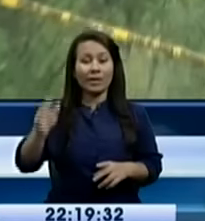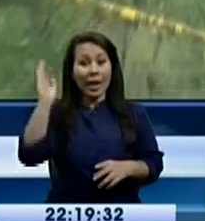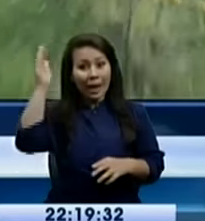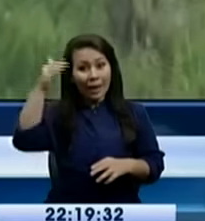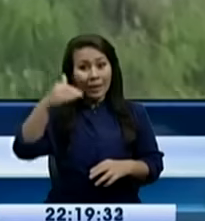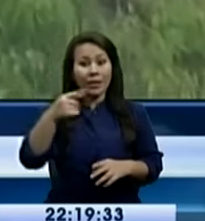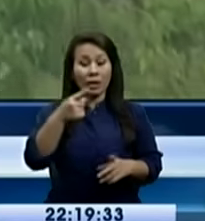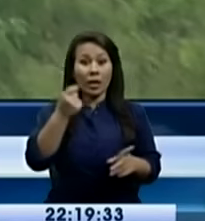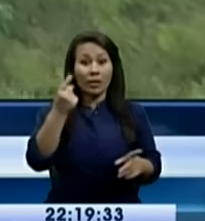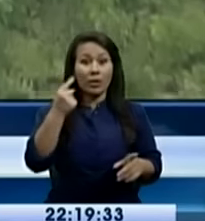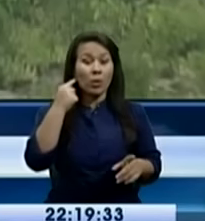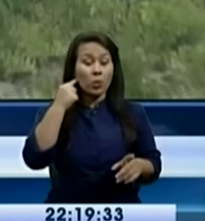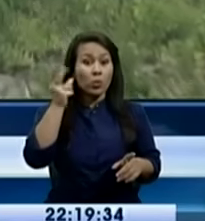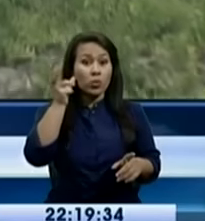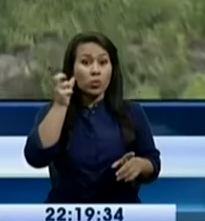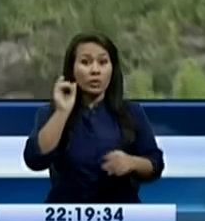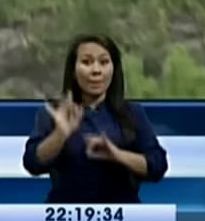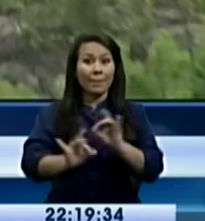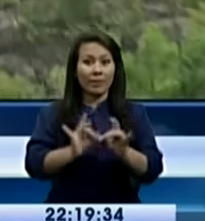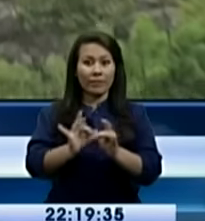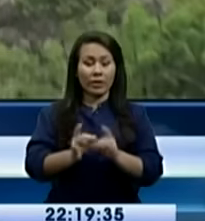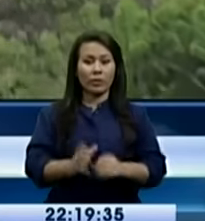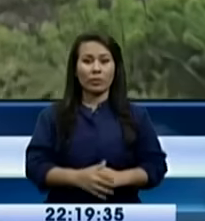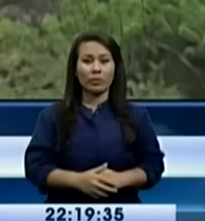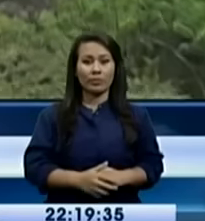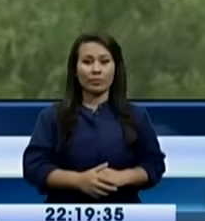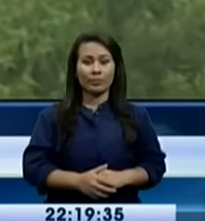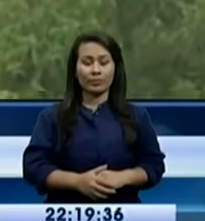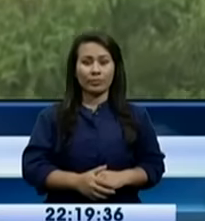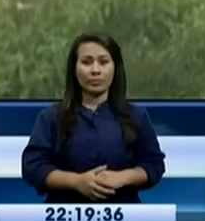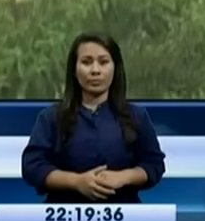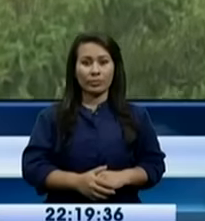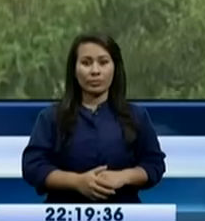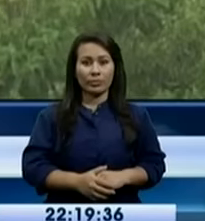allí. Sí, te escuchamos perfectamente.